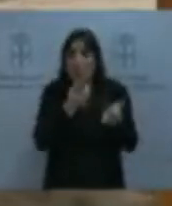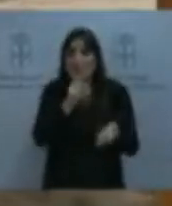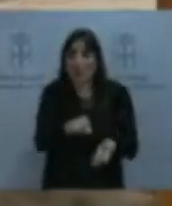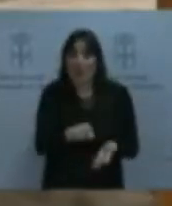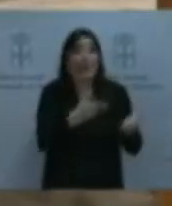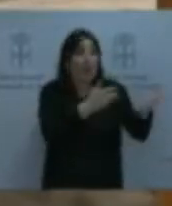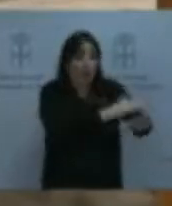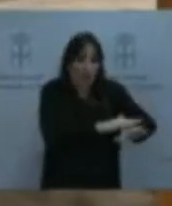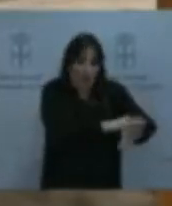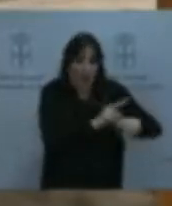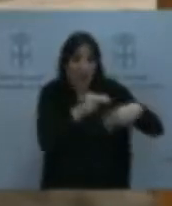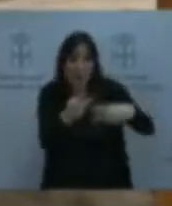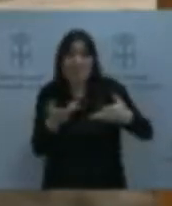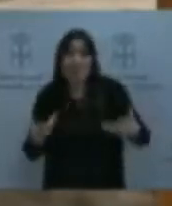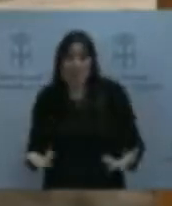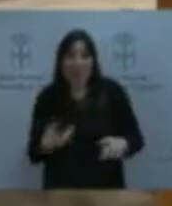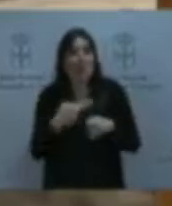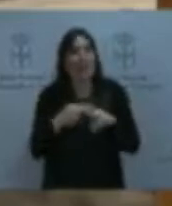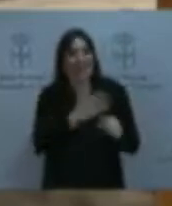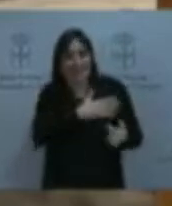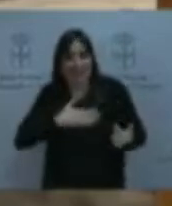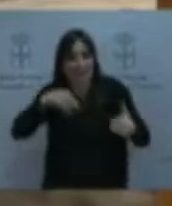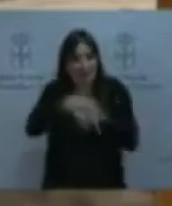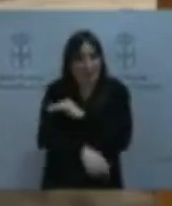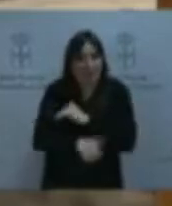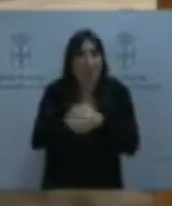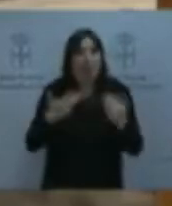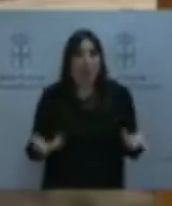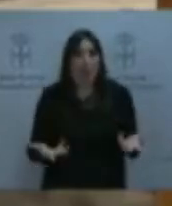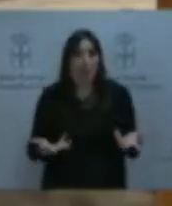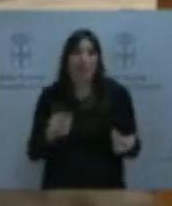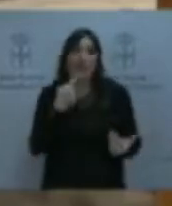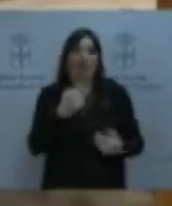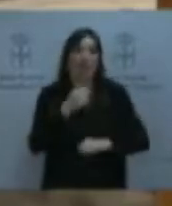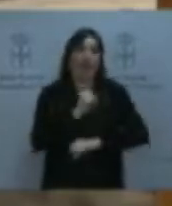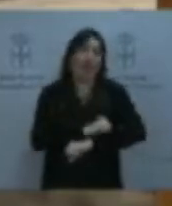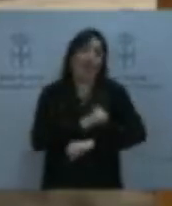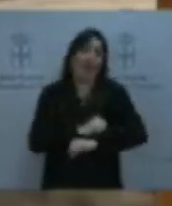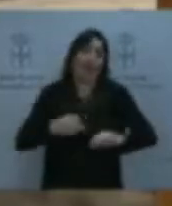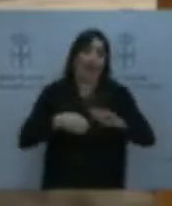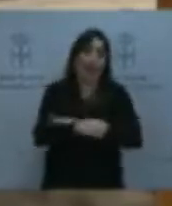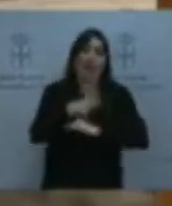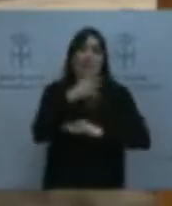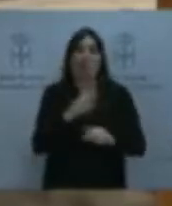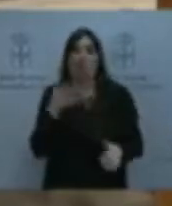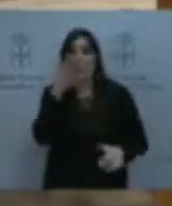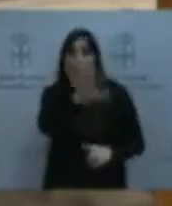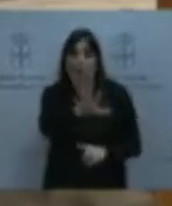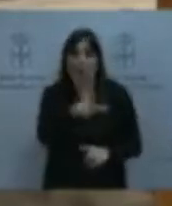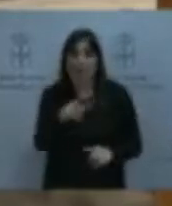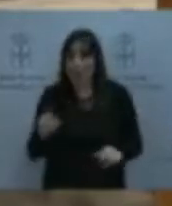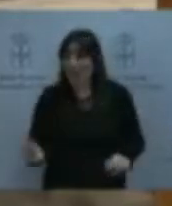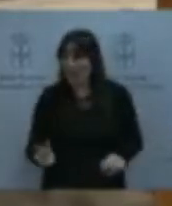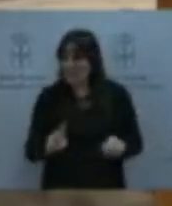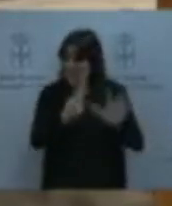pretenden profundizar? Pues verá, la ventanilla única que anunciaron ustedes tiene 7 denuncias, 3 son de mujeres de Modultec. Cuentan incluso con el